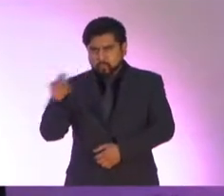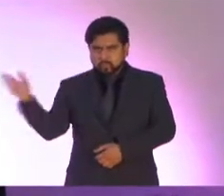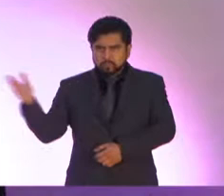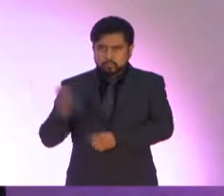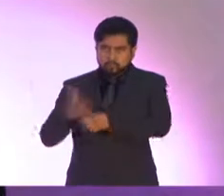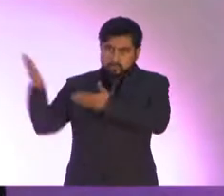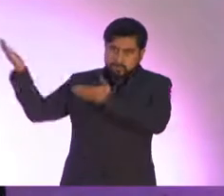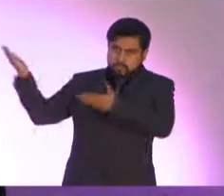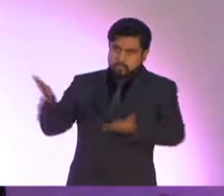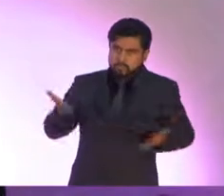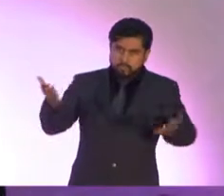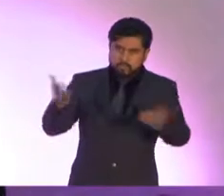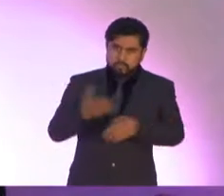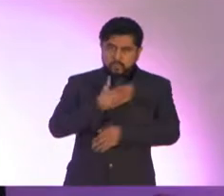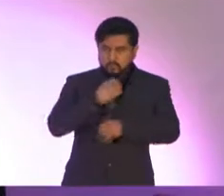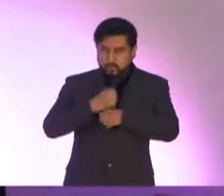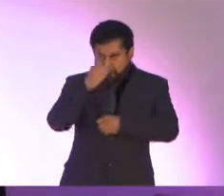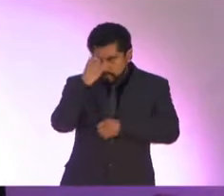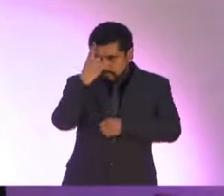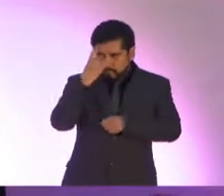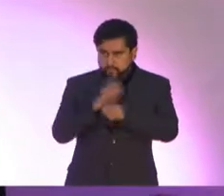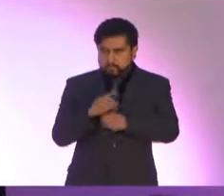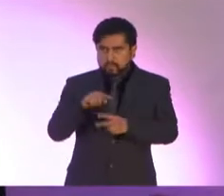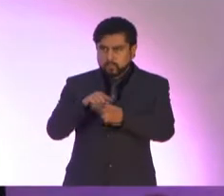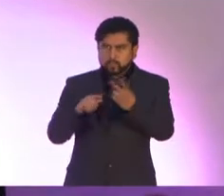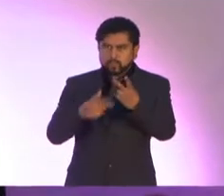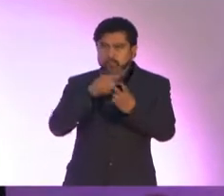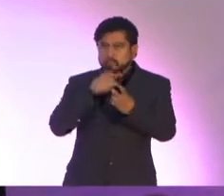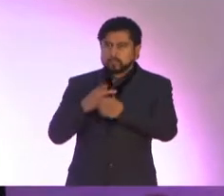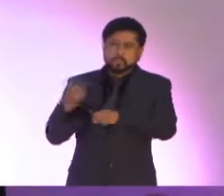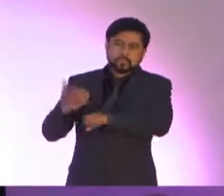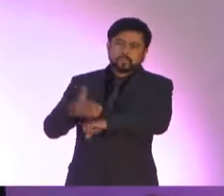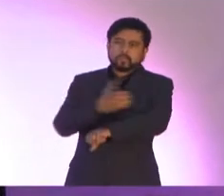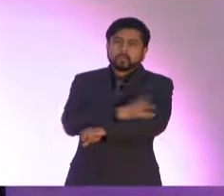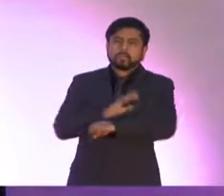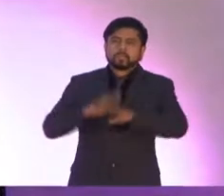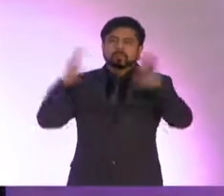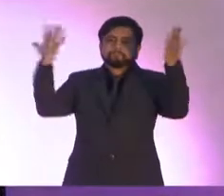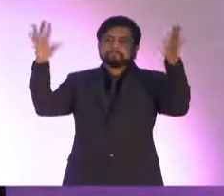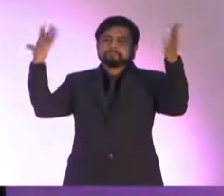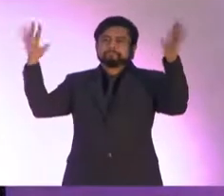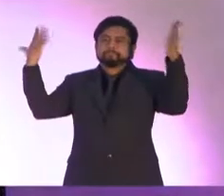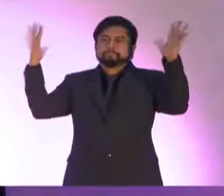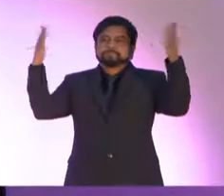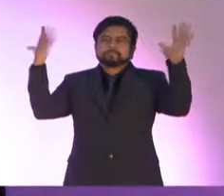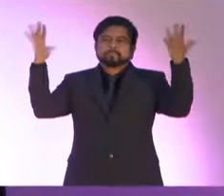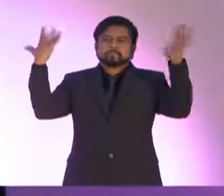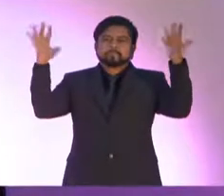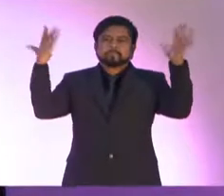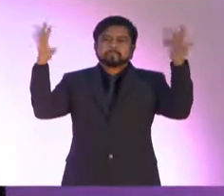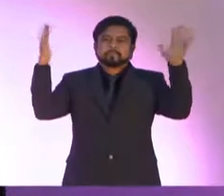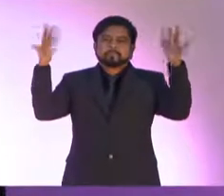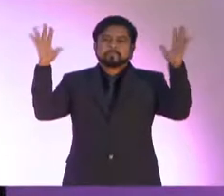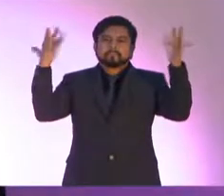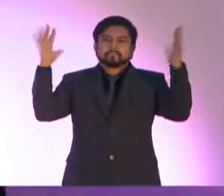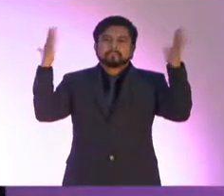quien será acompañado por Eric Marvaz y William Calavera. Démosles un fuerte aplauso.